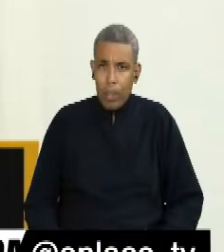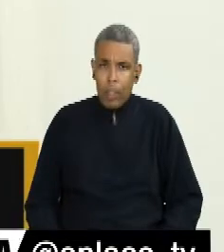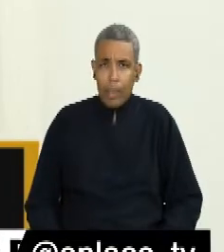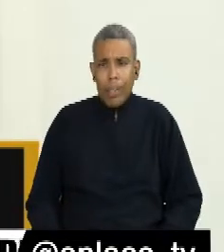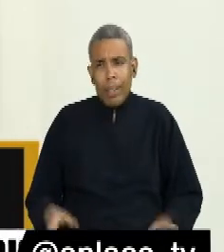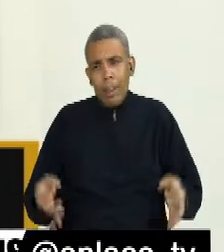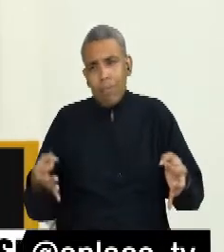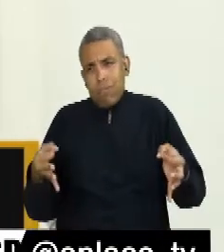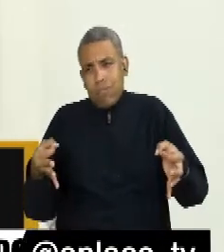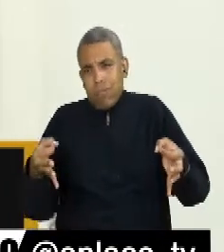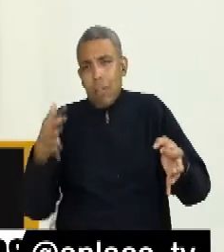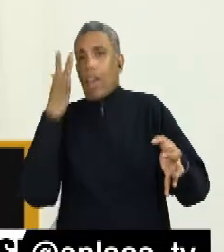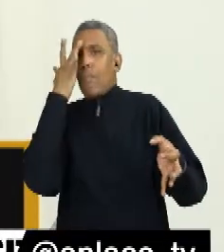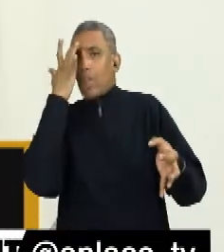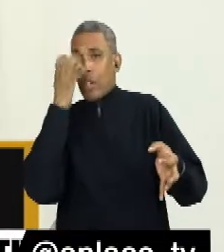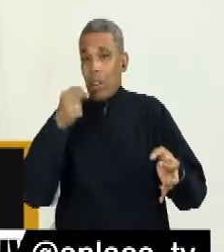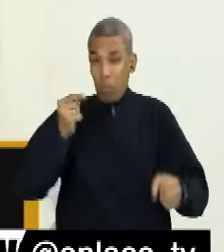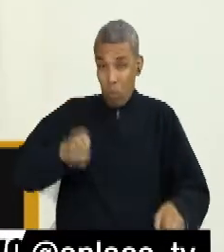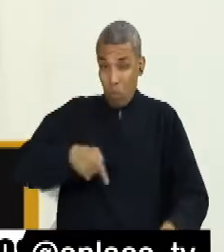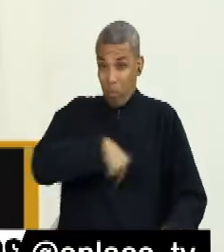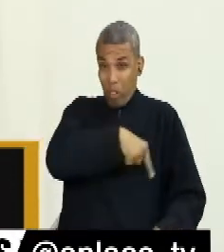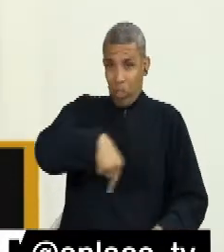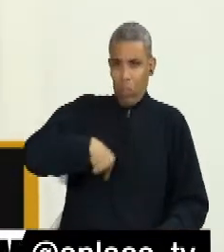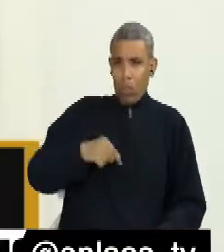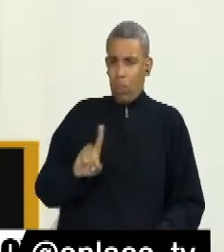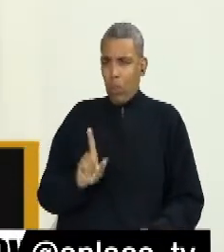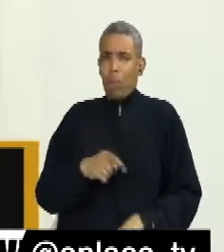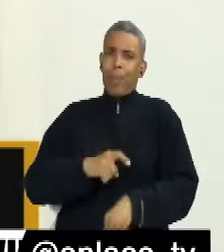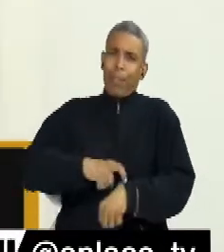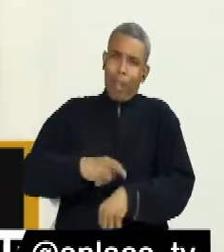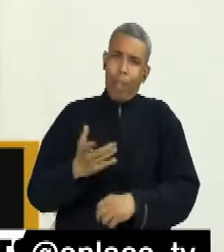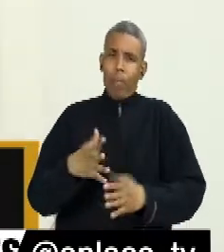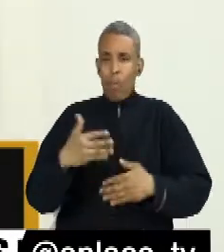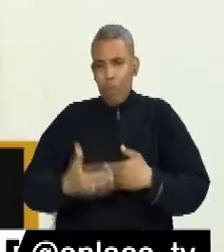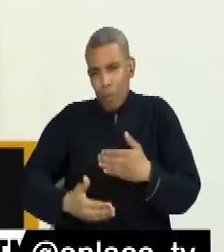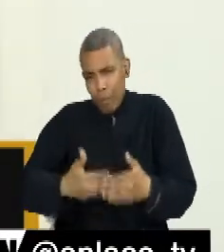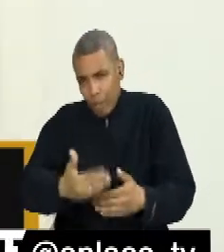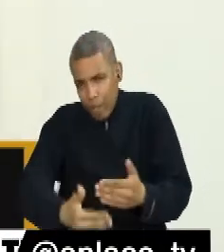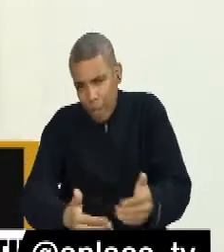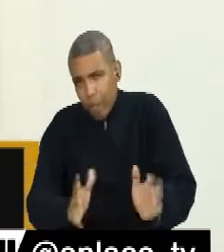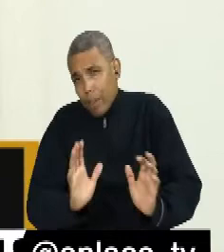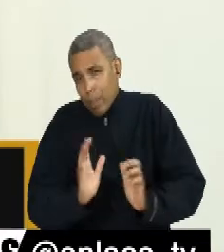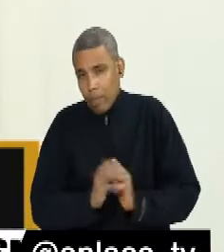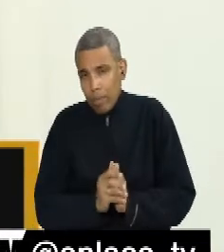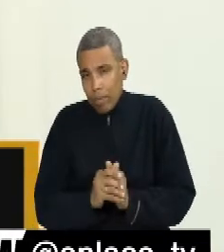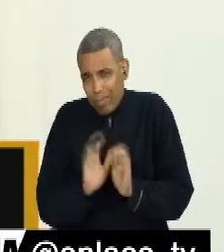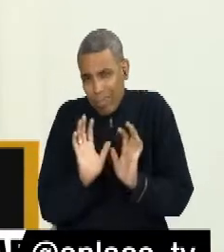más en el tema de tiempos, distancias y